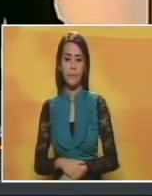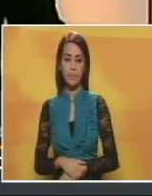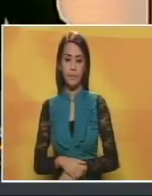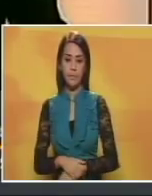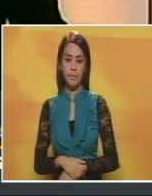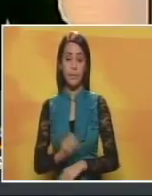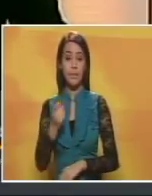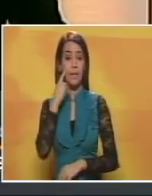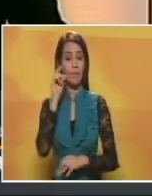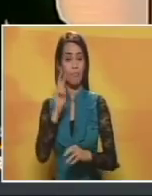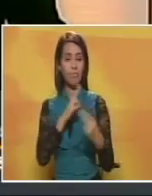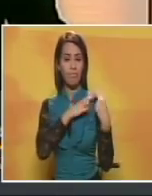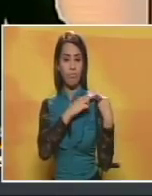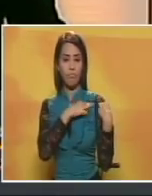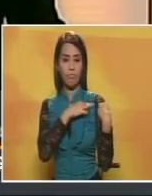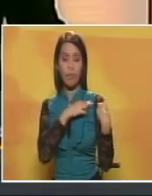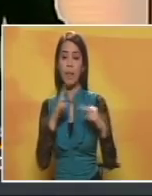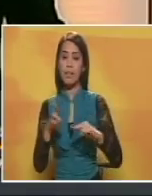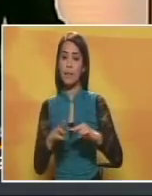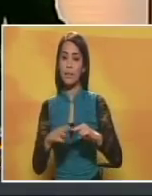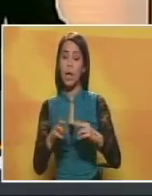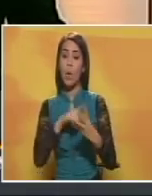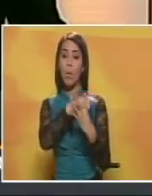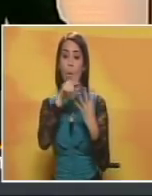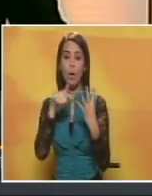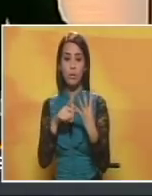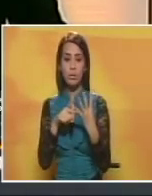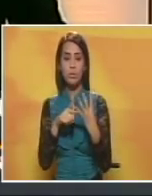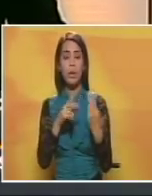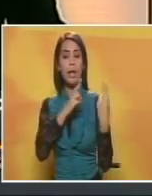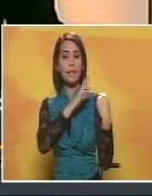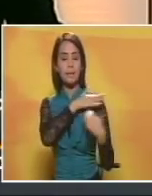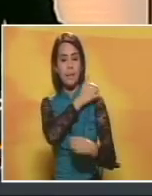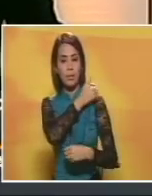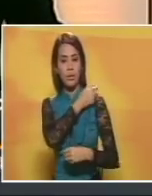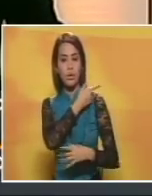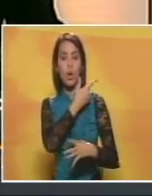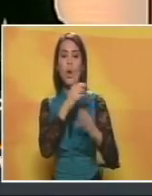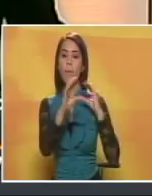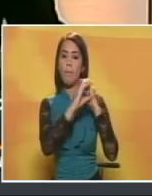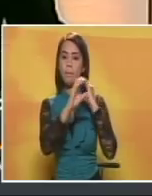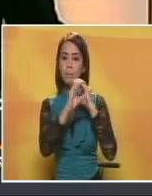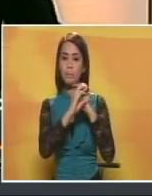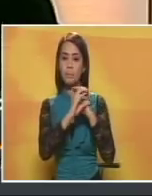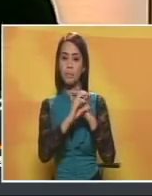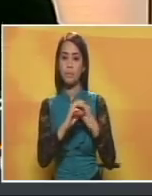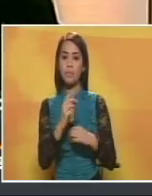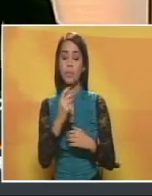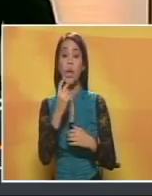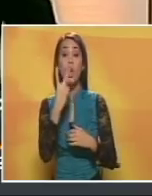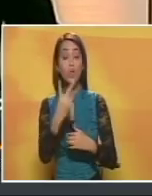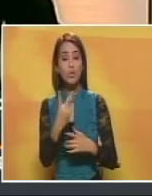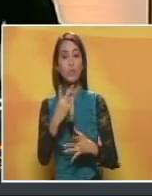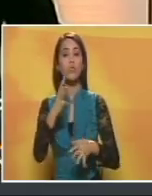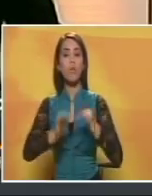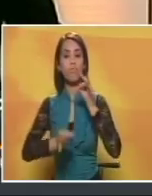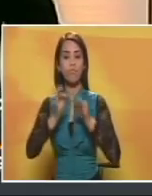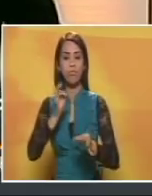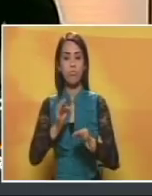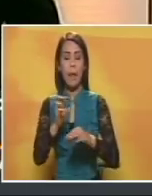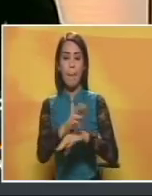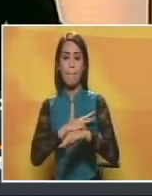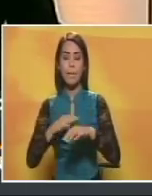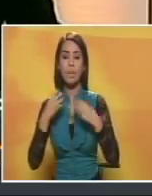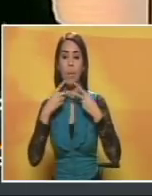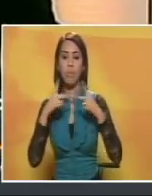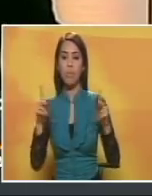Táchira, 4 notarios, el director regional de Tránsito y Transporte Terrestre, 2 fiscales del Ministerio Público, entre otros funcionarios